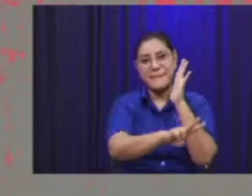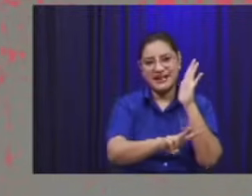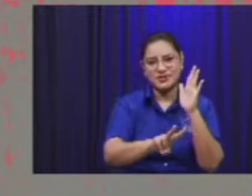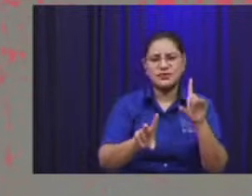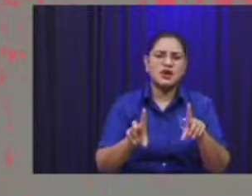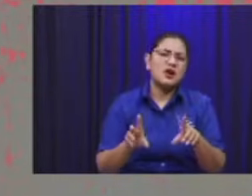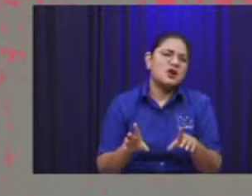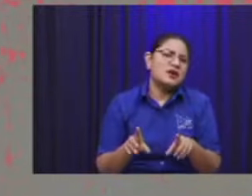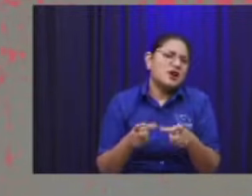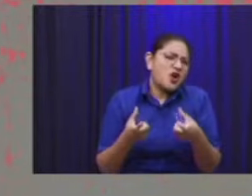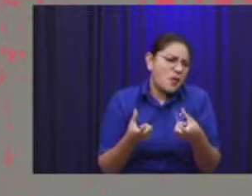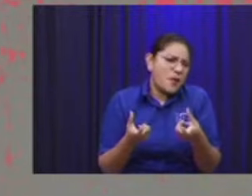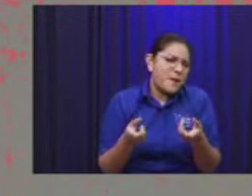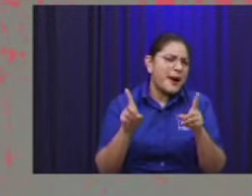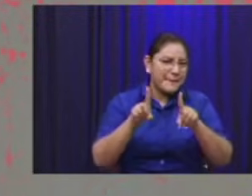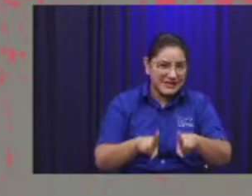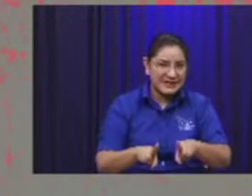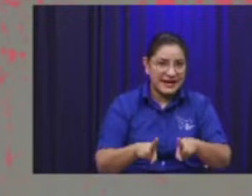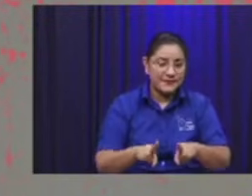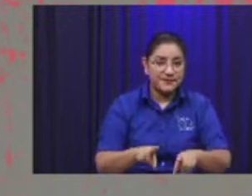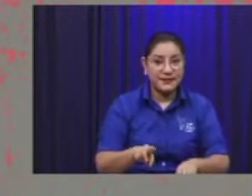se va a dar esta subida